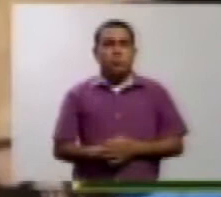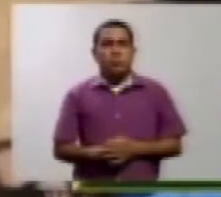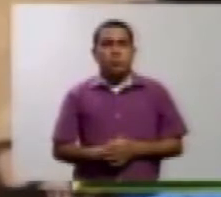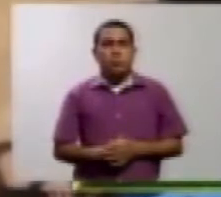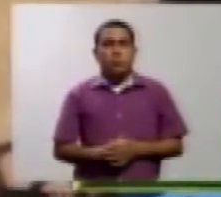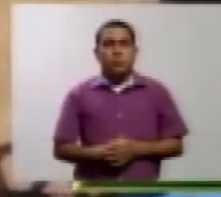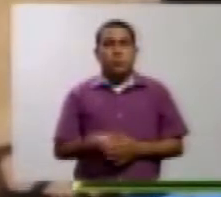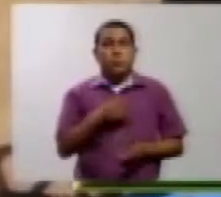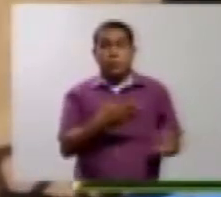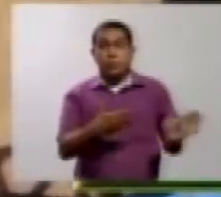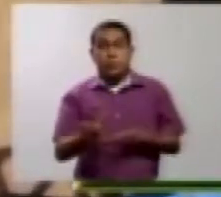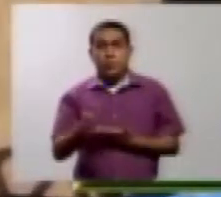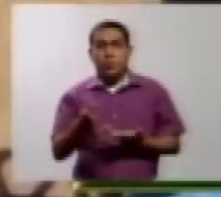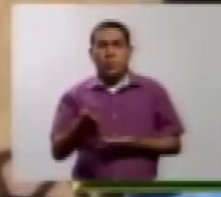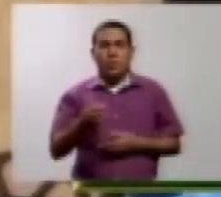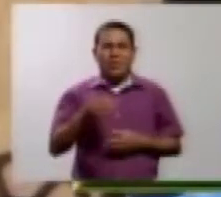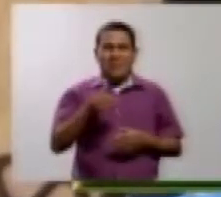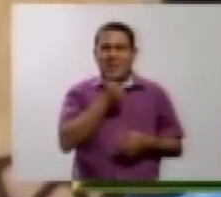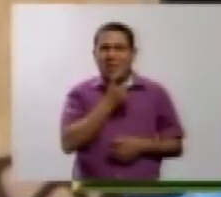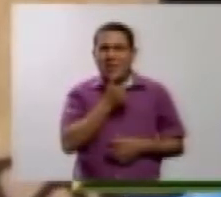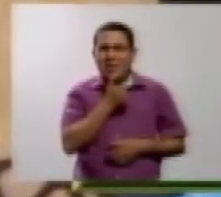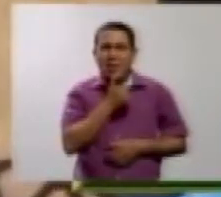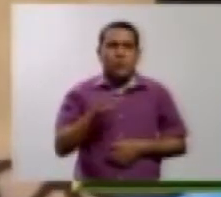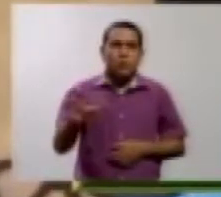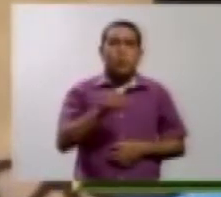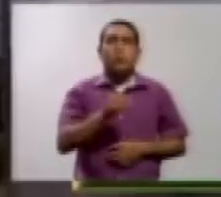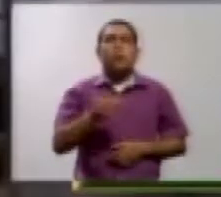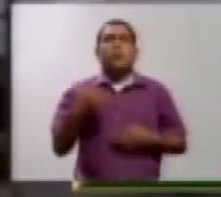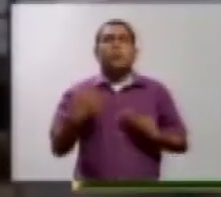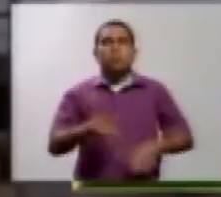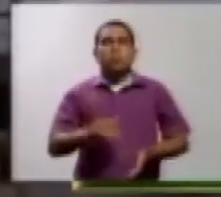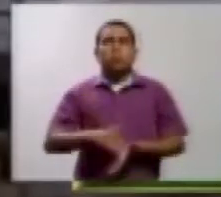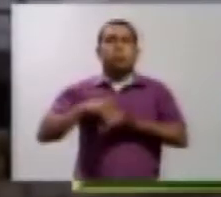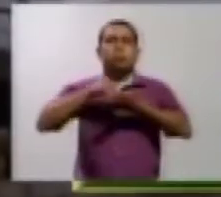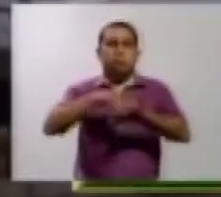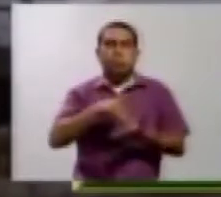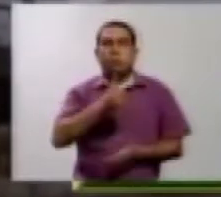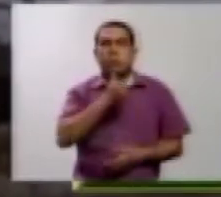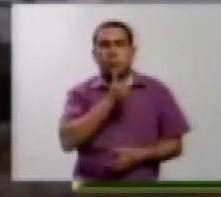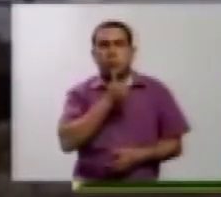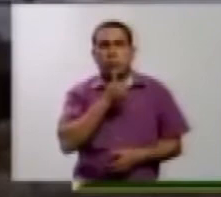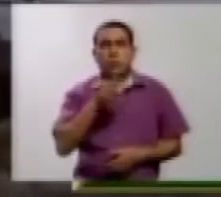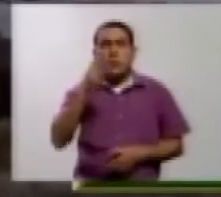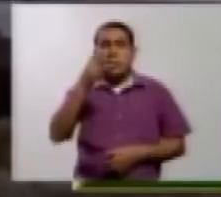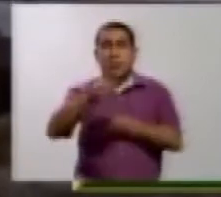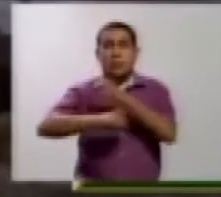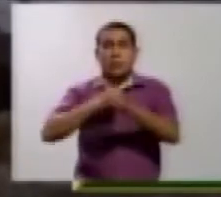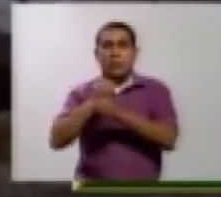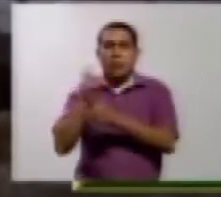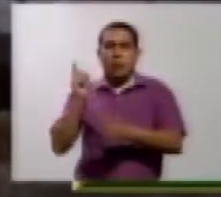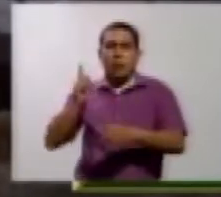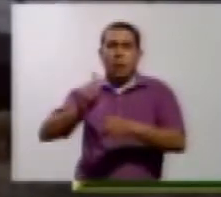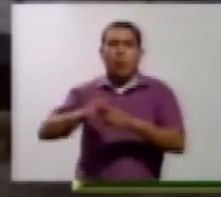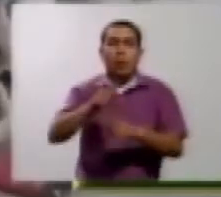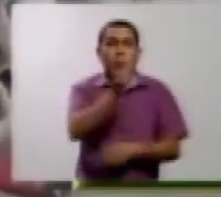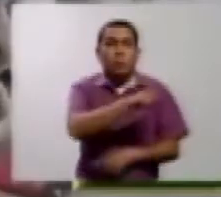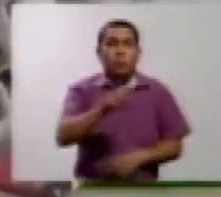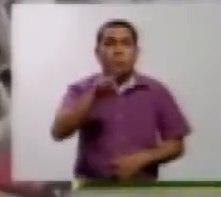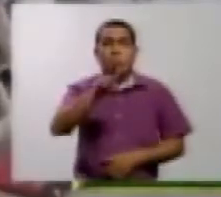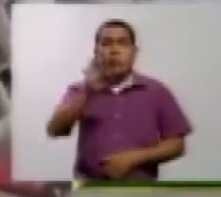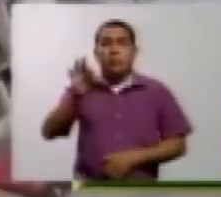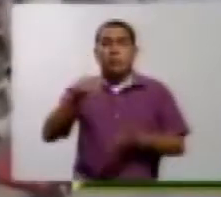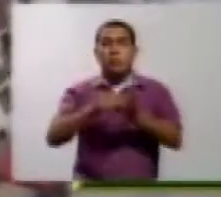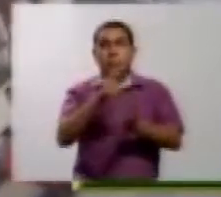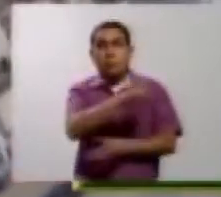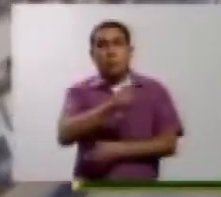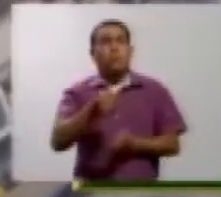programa Mi Llave Maestra, que tiene como objetivo la sostenibilidad del recurso hídrico, en 3 años ha dignificado la vida de más de 23.000